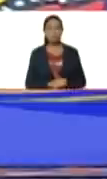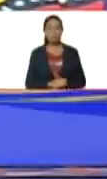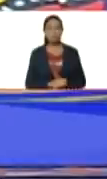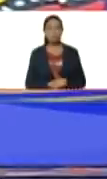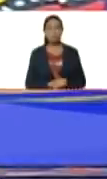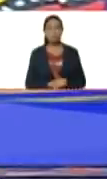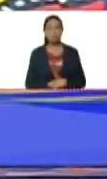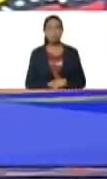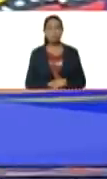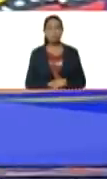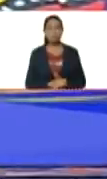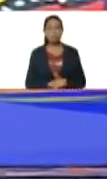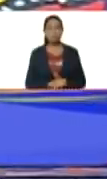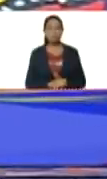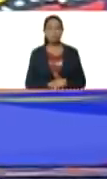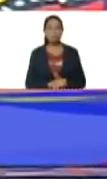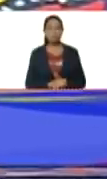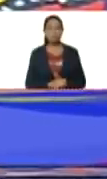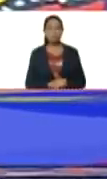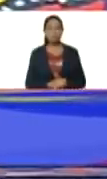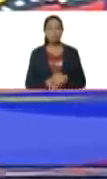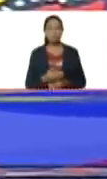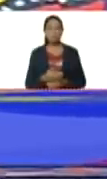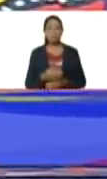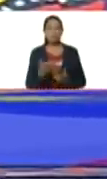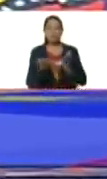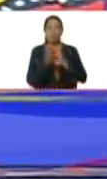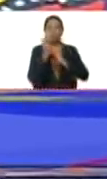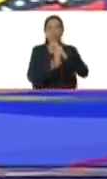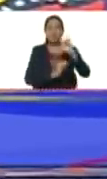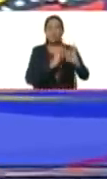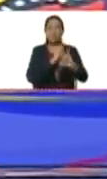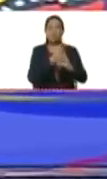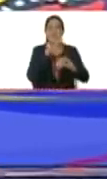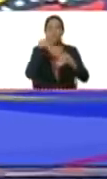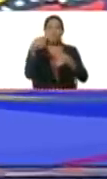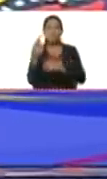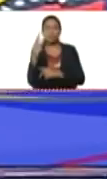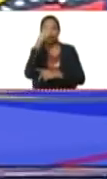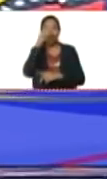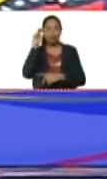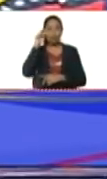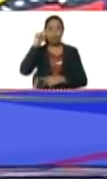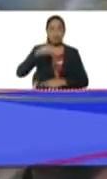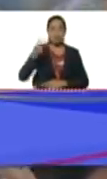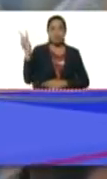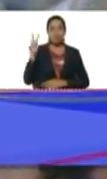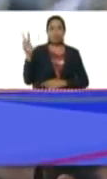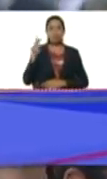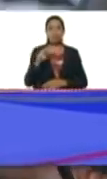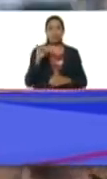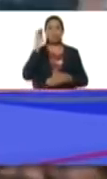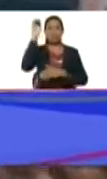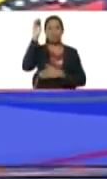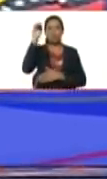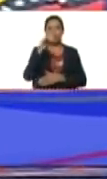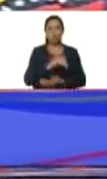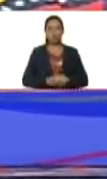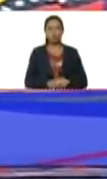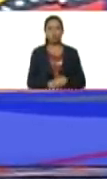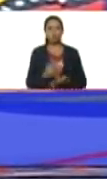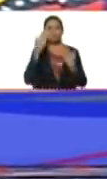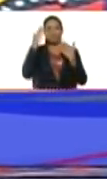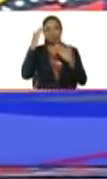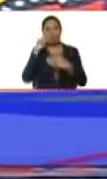Va a ser diplomático, estudios internacionales. Próximo canciller de la República, Diego, mi